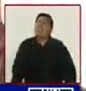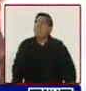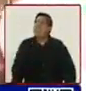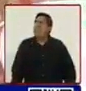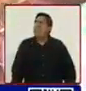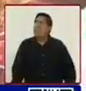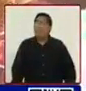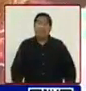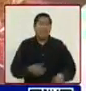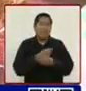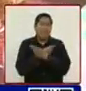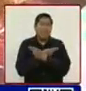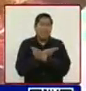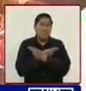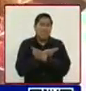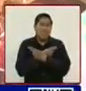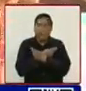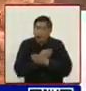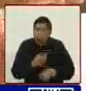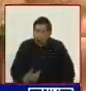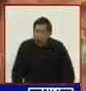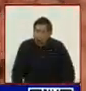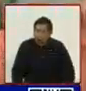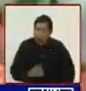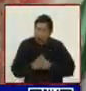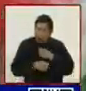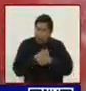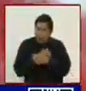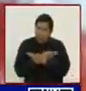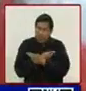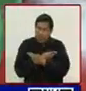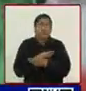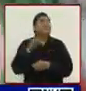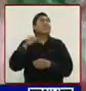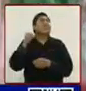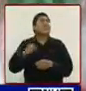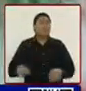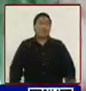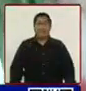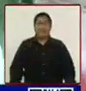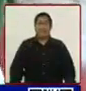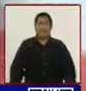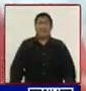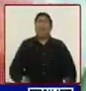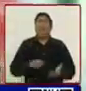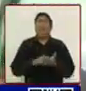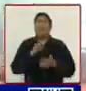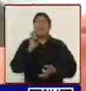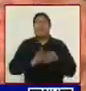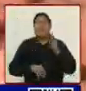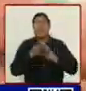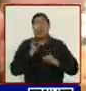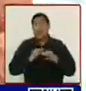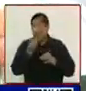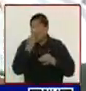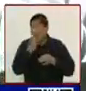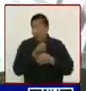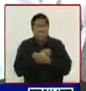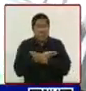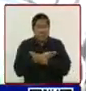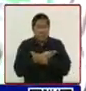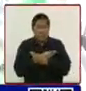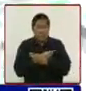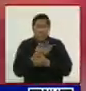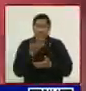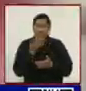Es un conejo, es cuy. ¿Por el año del conejo han sacado? Sí. En estas fechas se come el conejo, si lo comes